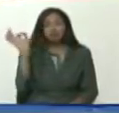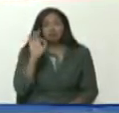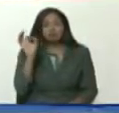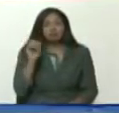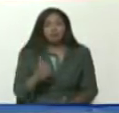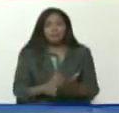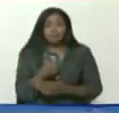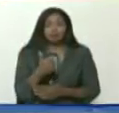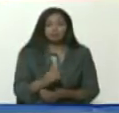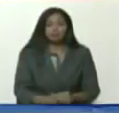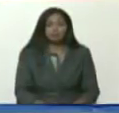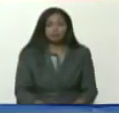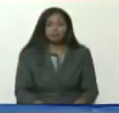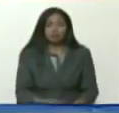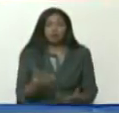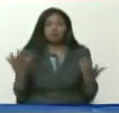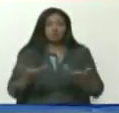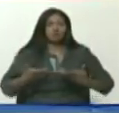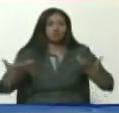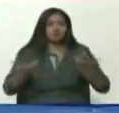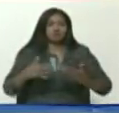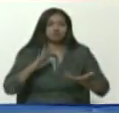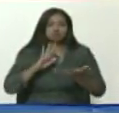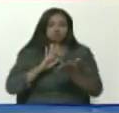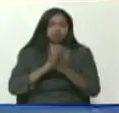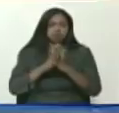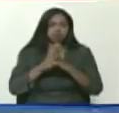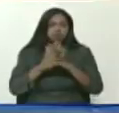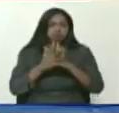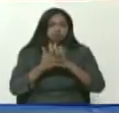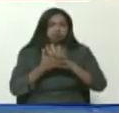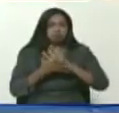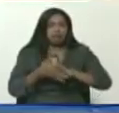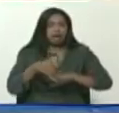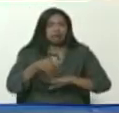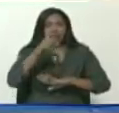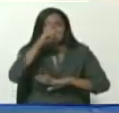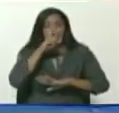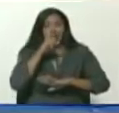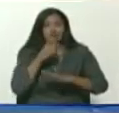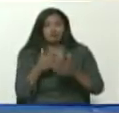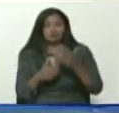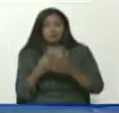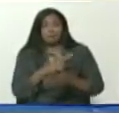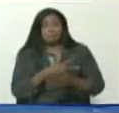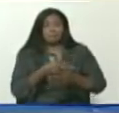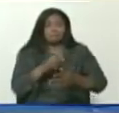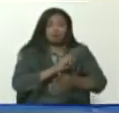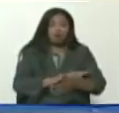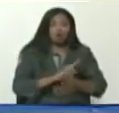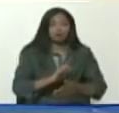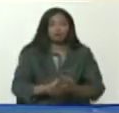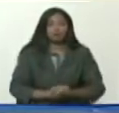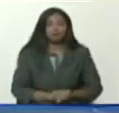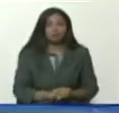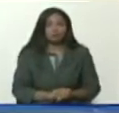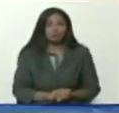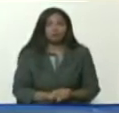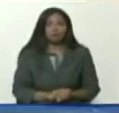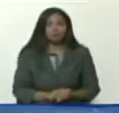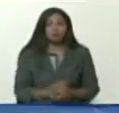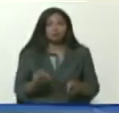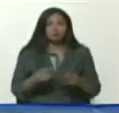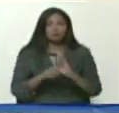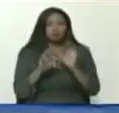más de incendios y destrucción este año que el año pasado, 300%. Con la complicidad